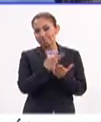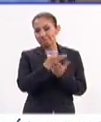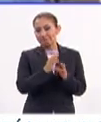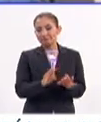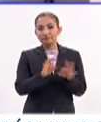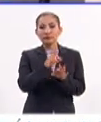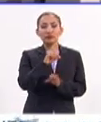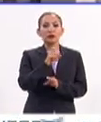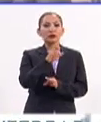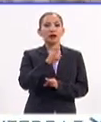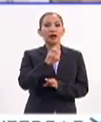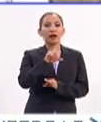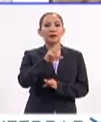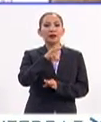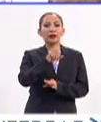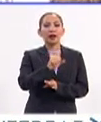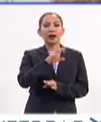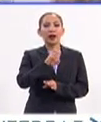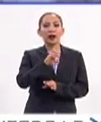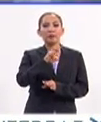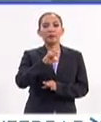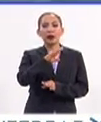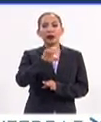con la doctora Elvira Hernández Carballido.